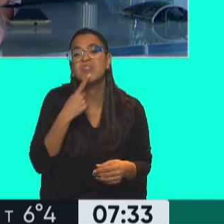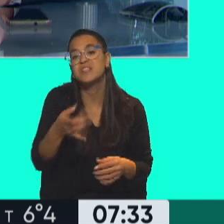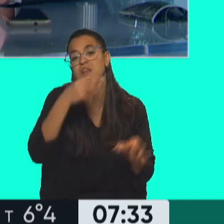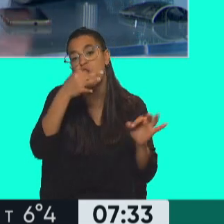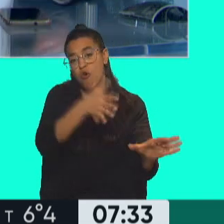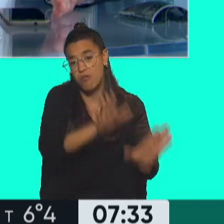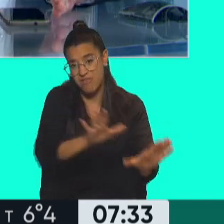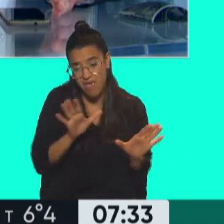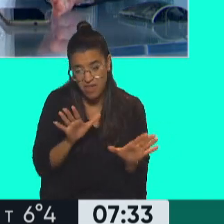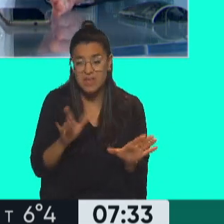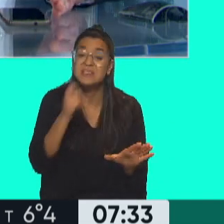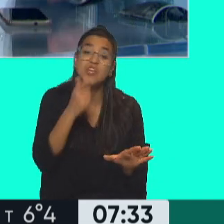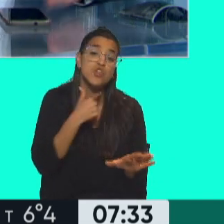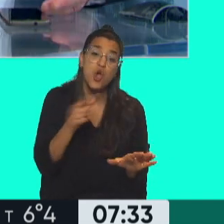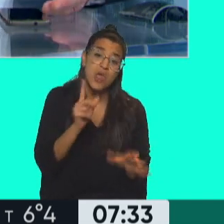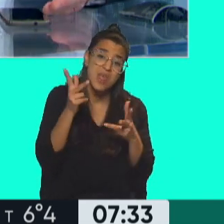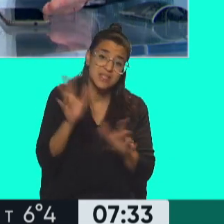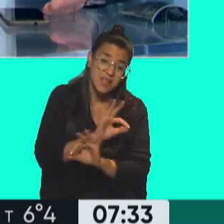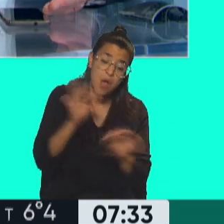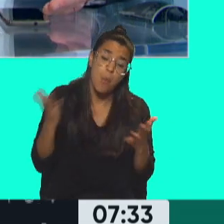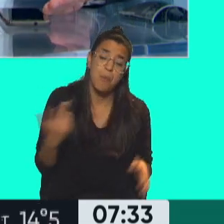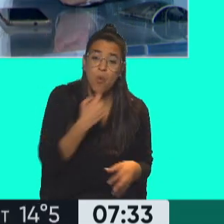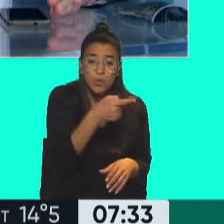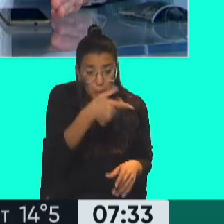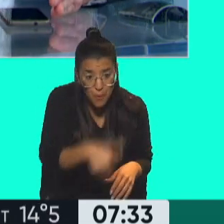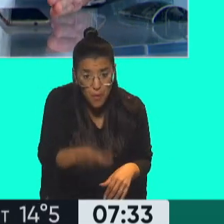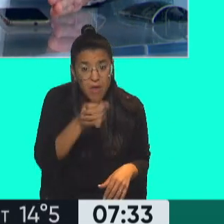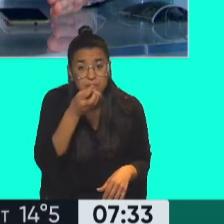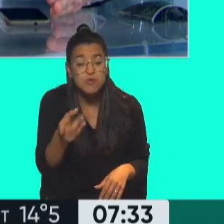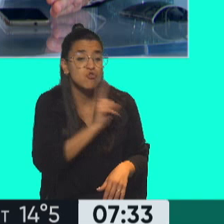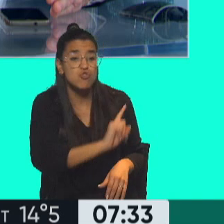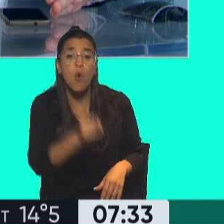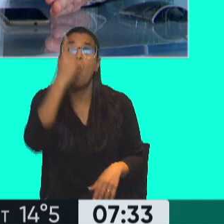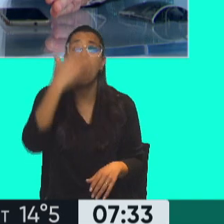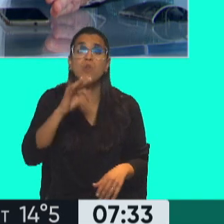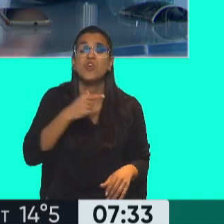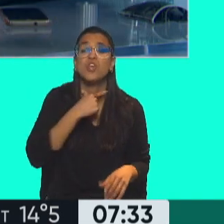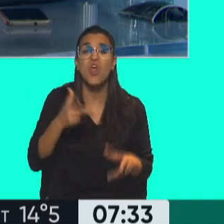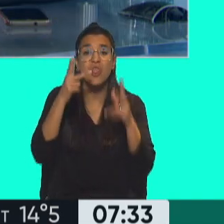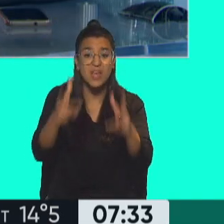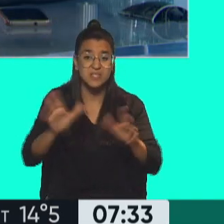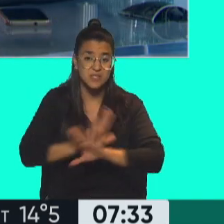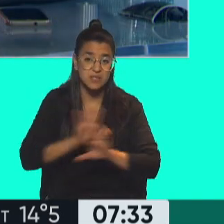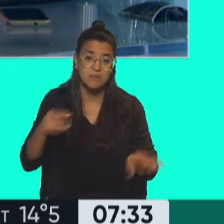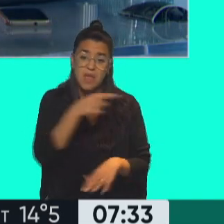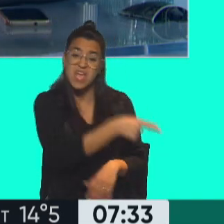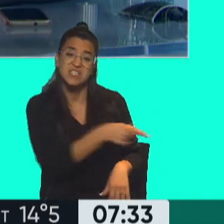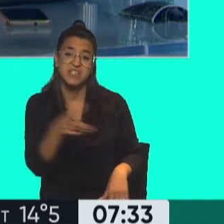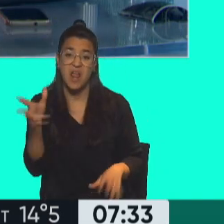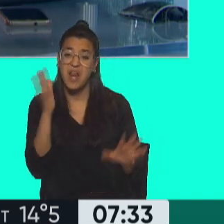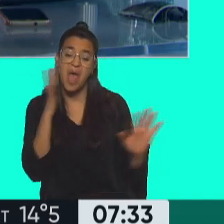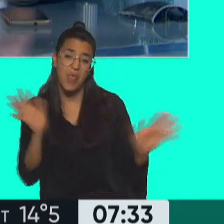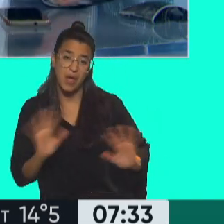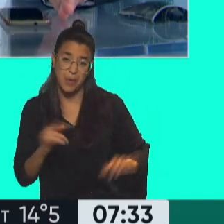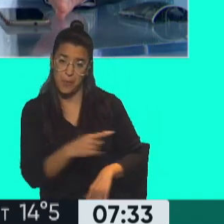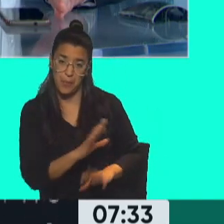quiere. Y si no quiere decir nada, le preguntan, bueno, usted va a declarar, dice, no, lo único que quiero decir es que ella no tiene nada que ver. Eso fue lo